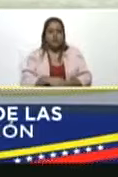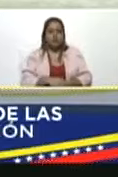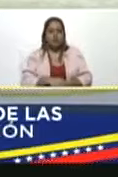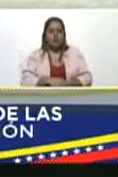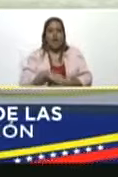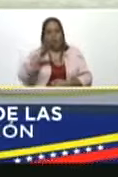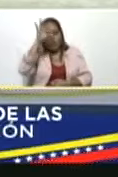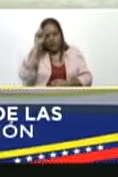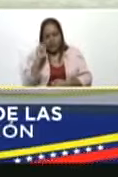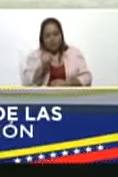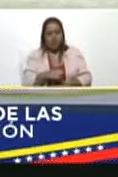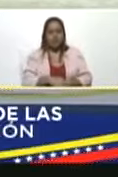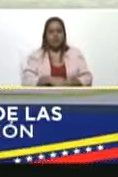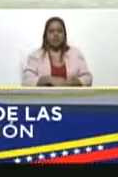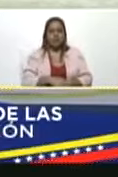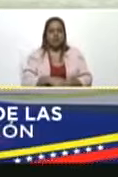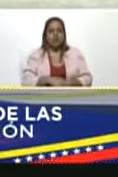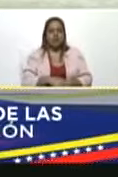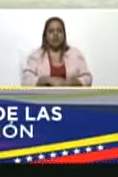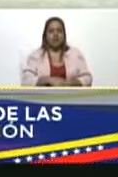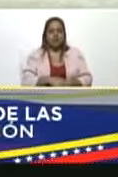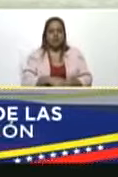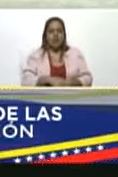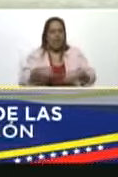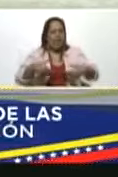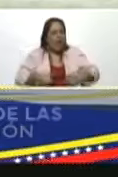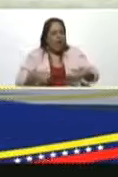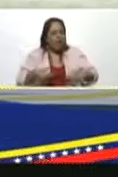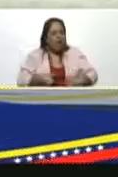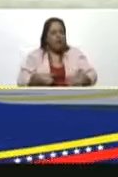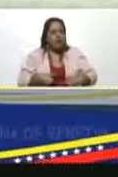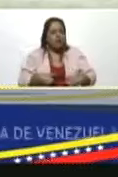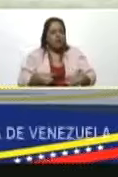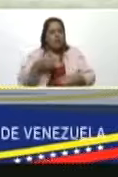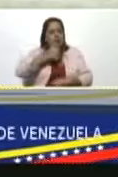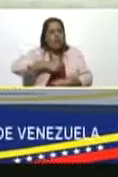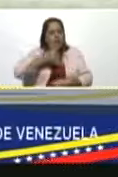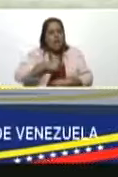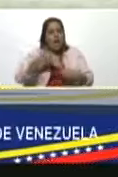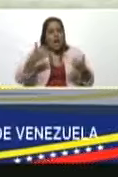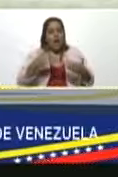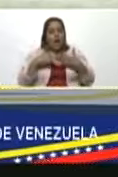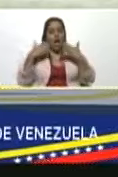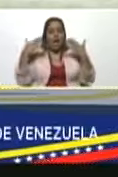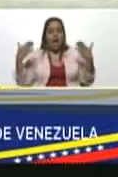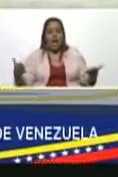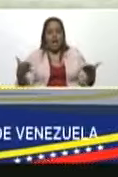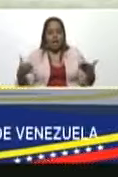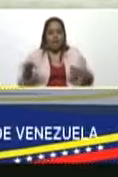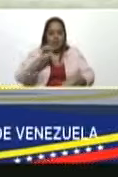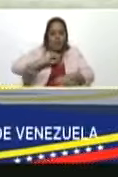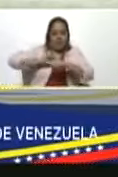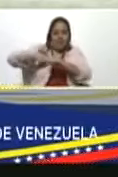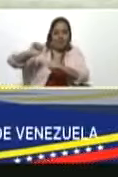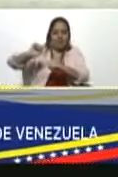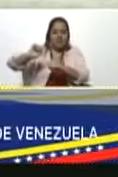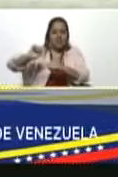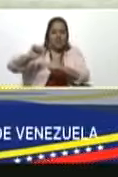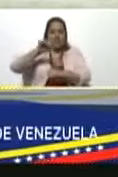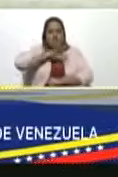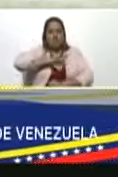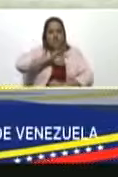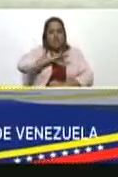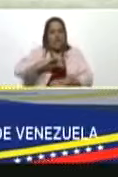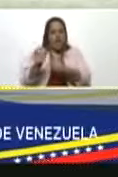Aprendimos la lección. De la resistencia a la resiliencia y ahora a la gran contraofensiva